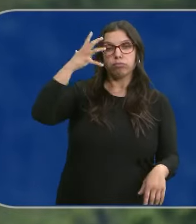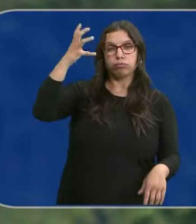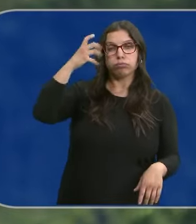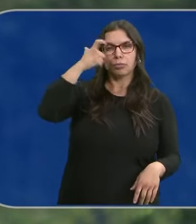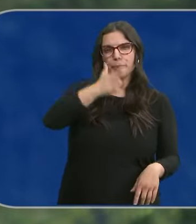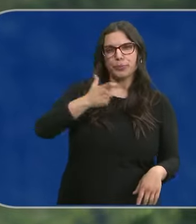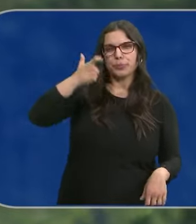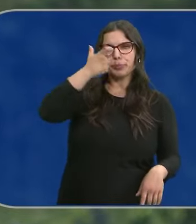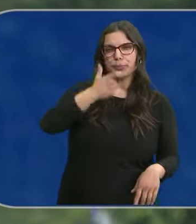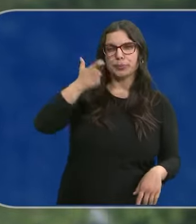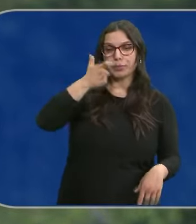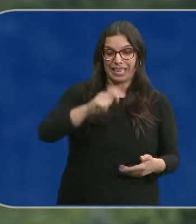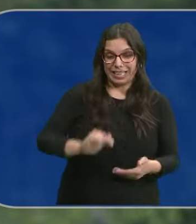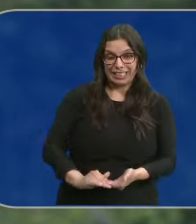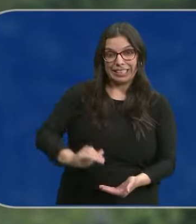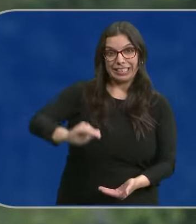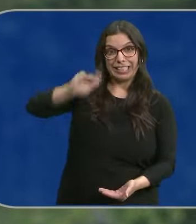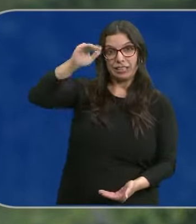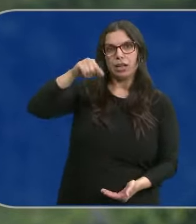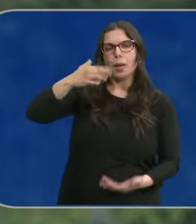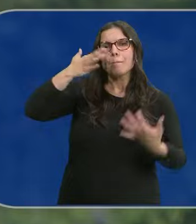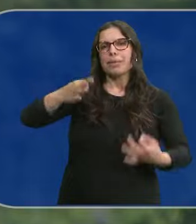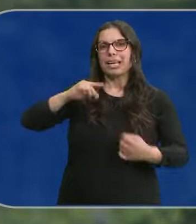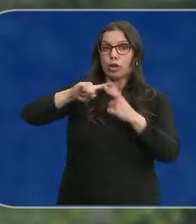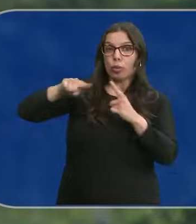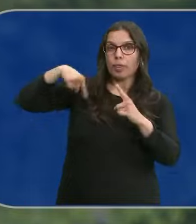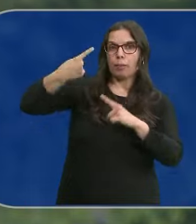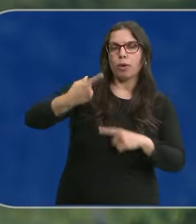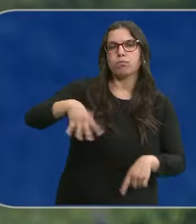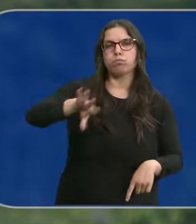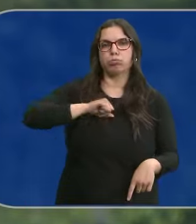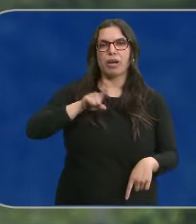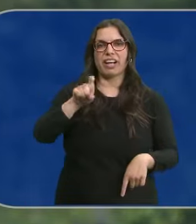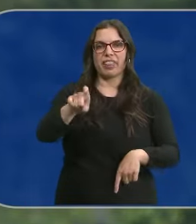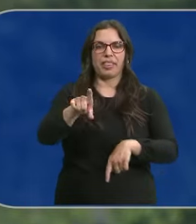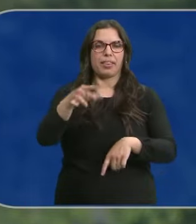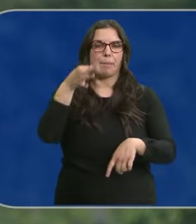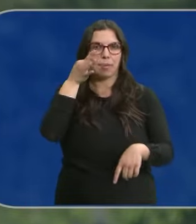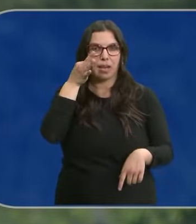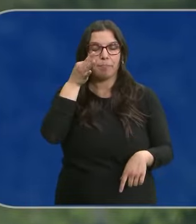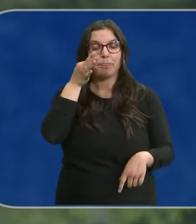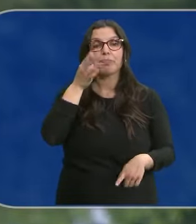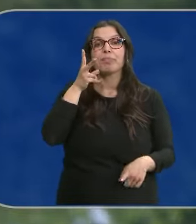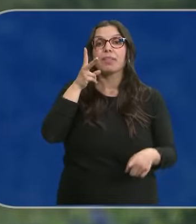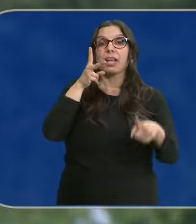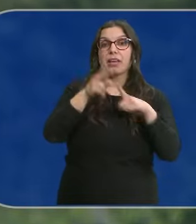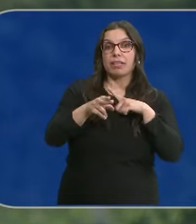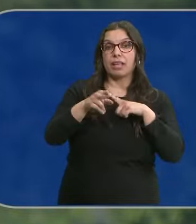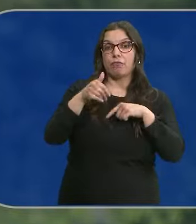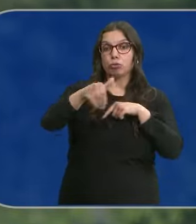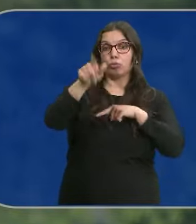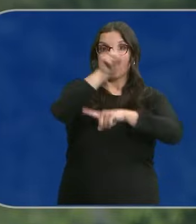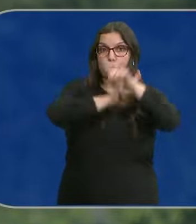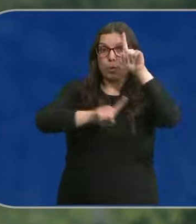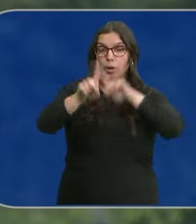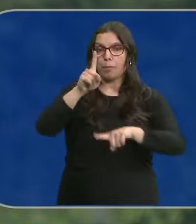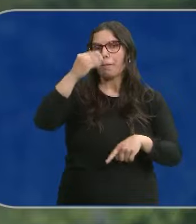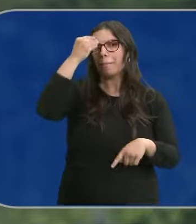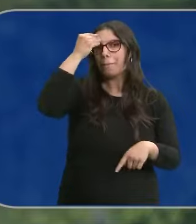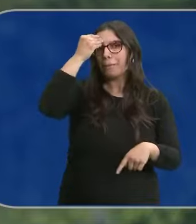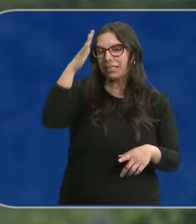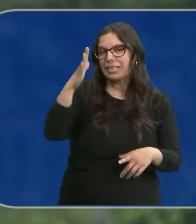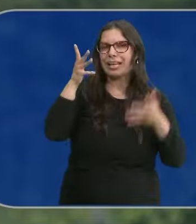sol durante la infancia puede aumentar el riesgo de padecer cáncer de piel. Para evitar un problema en el futuro hay que tener en